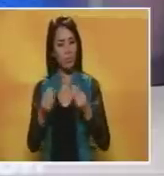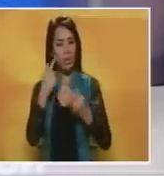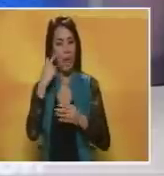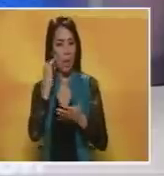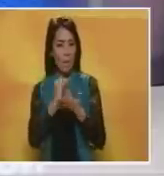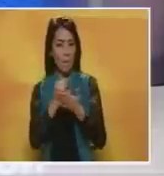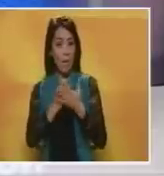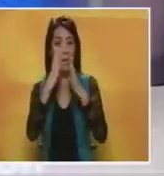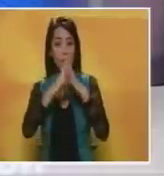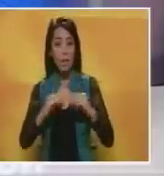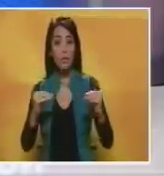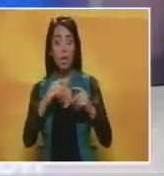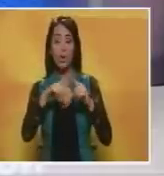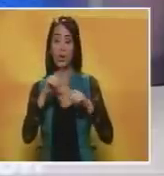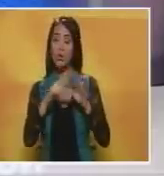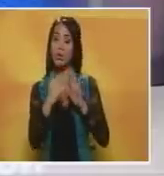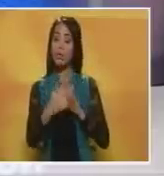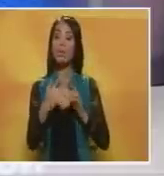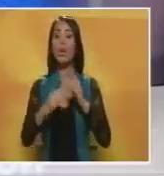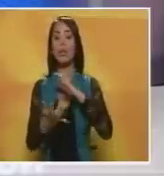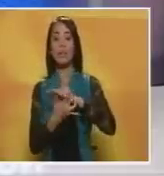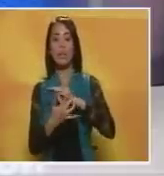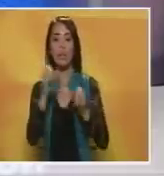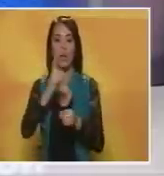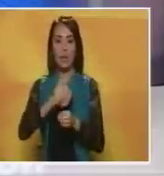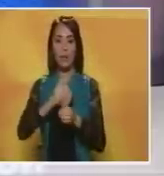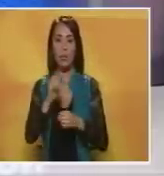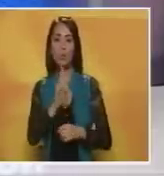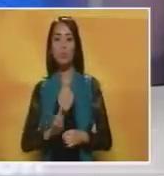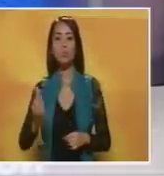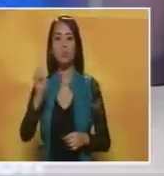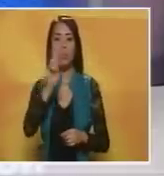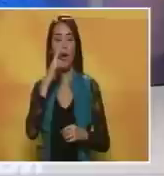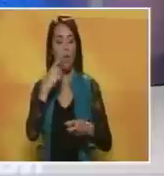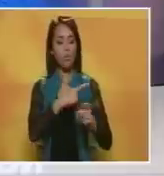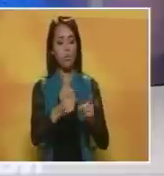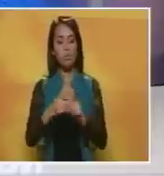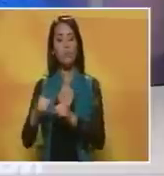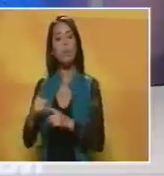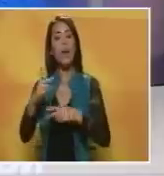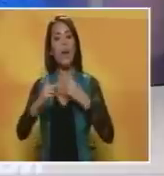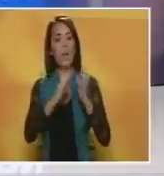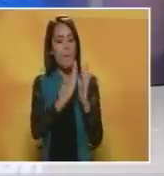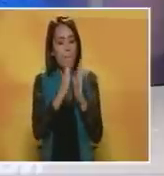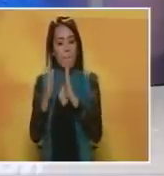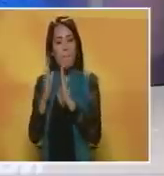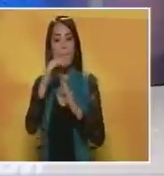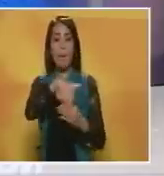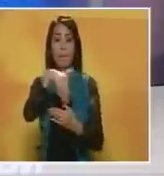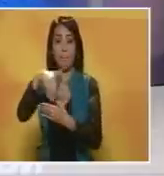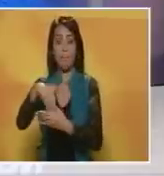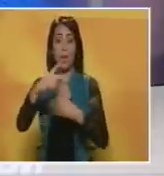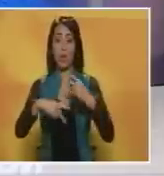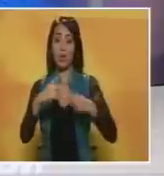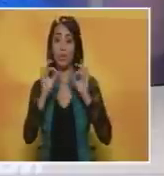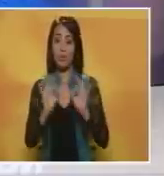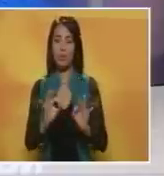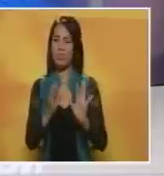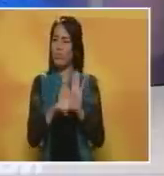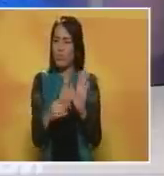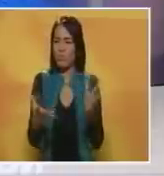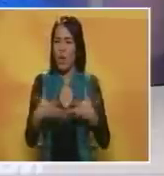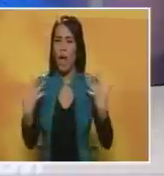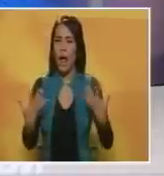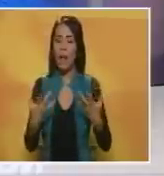verificación de todos los recursos materiales tecnológicos y datos utilizados en las distintas fases del proceso comicial para que éstos garanticen